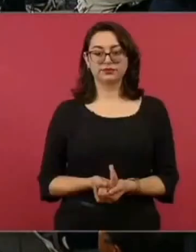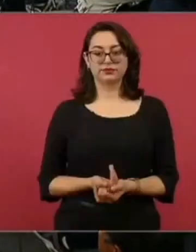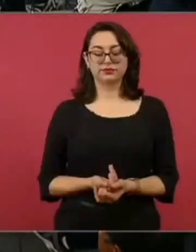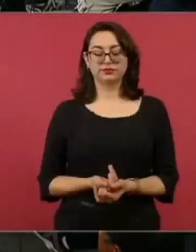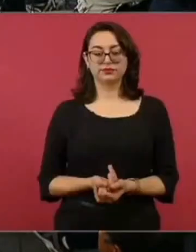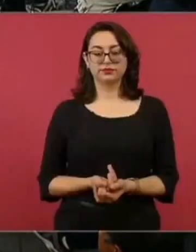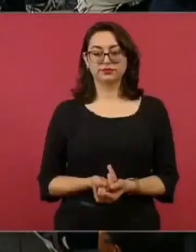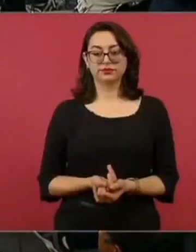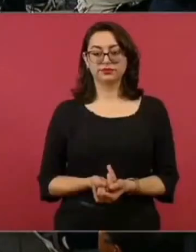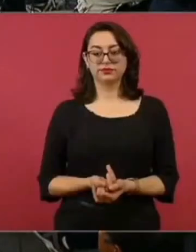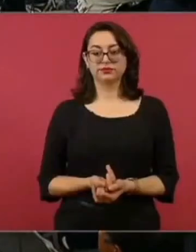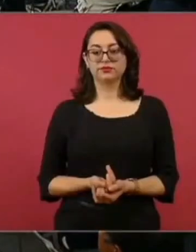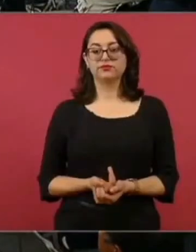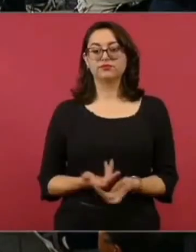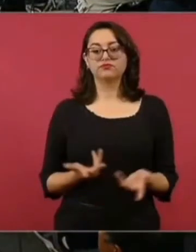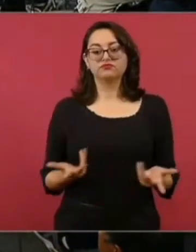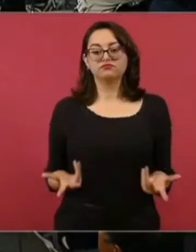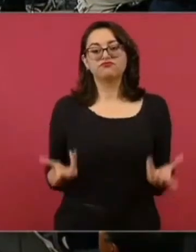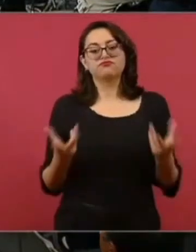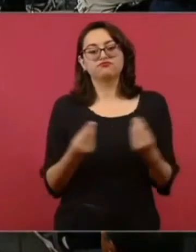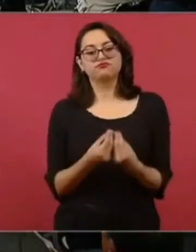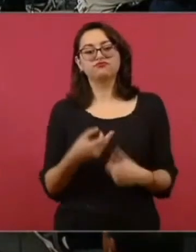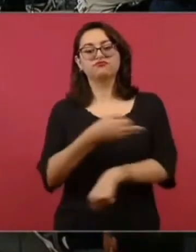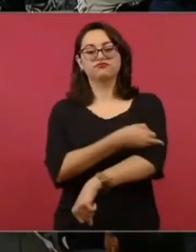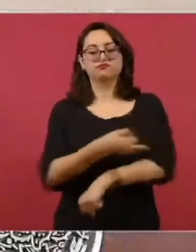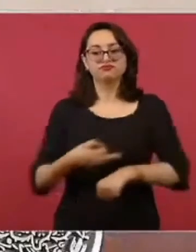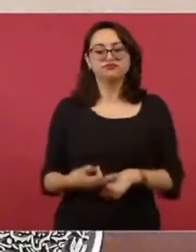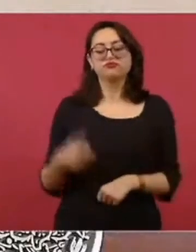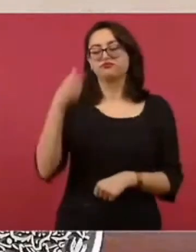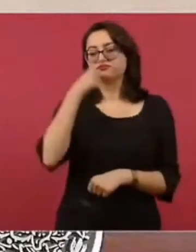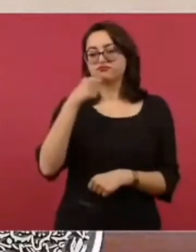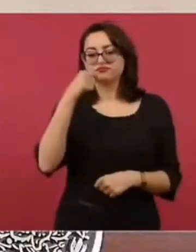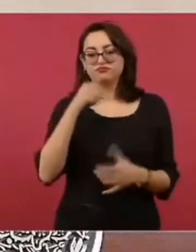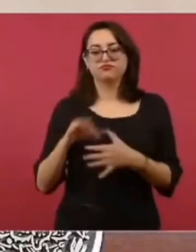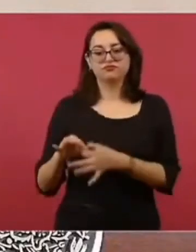pareja y ahí están los nietos, o sea, eso lo tenemos nosotros.